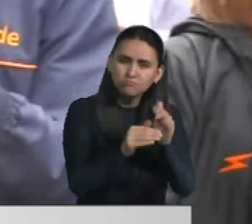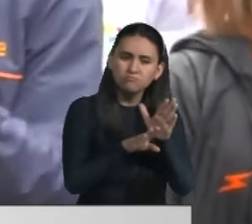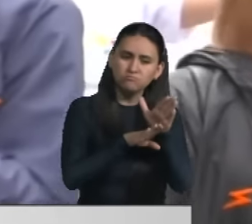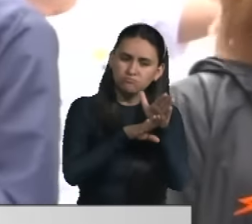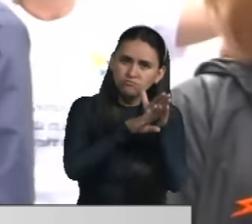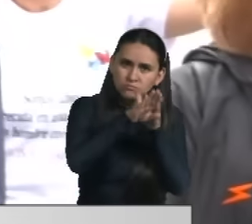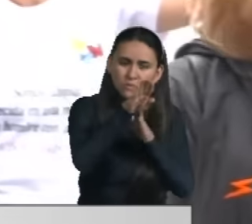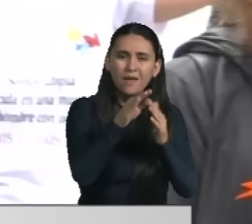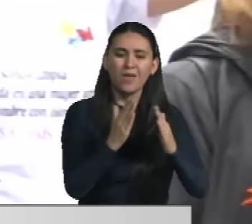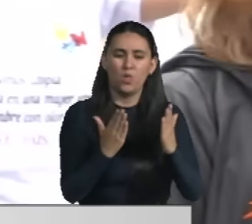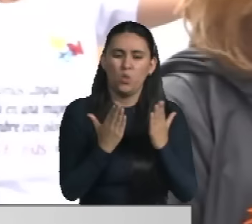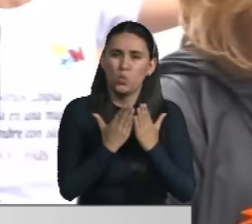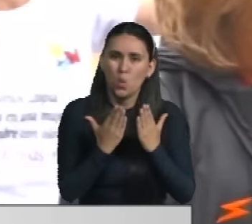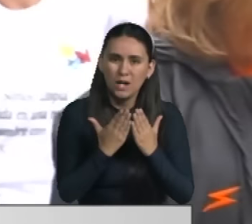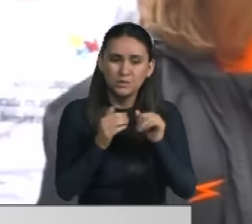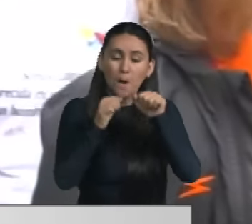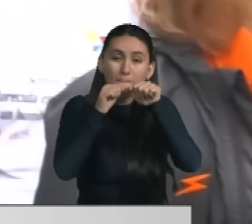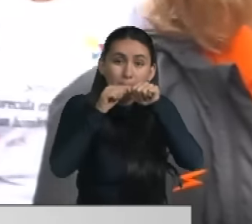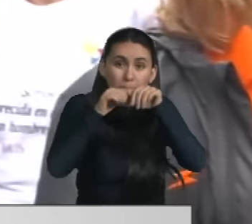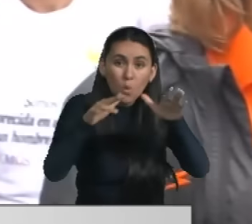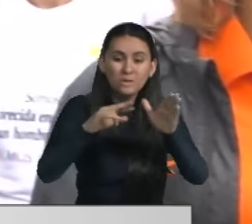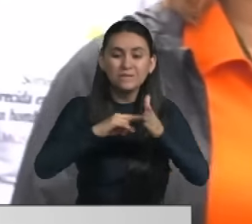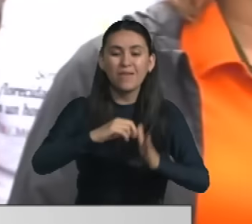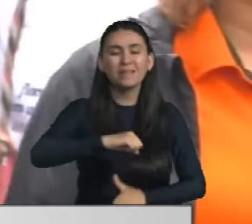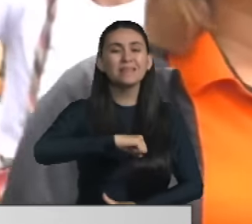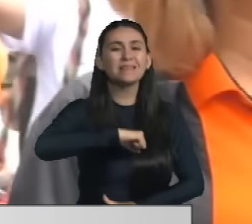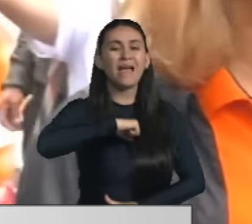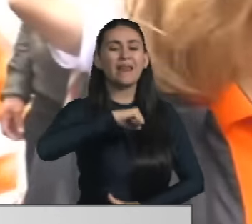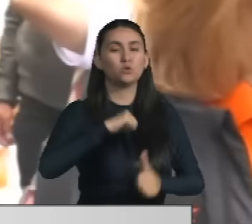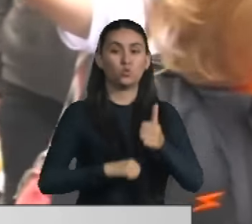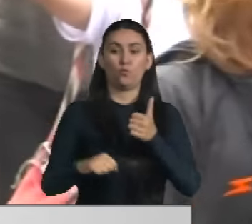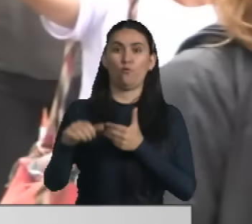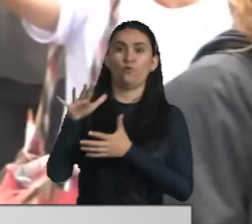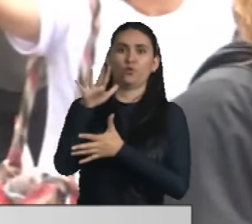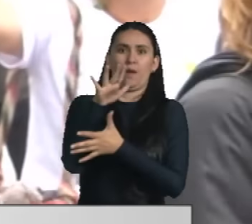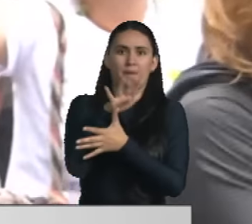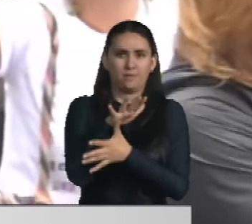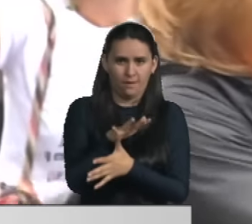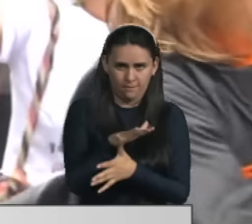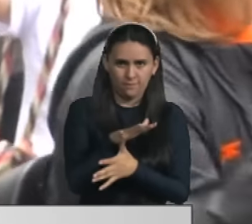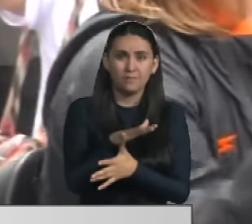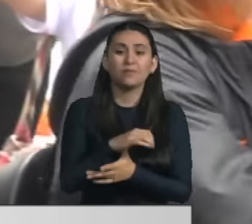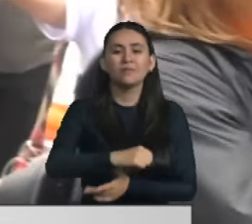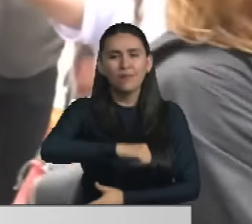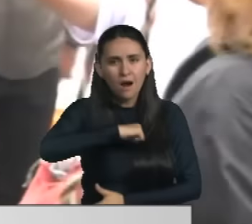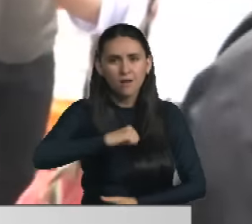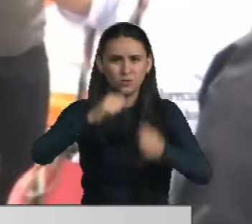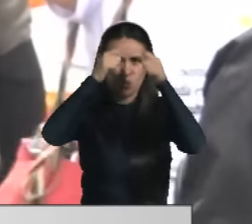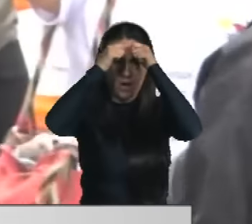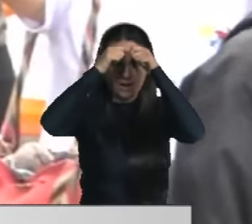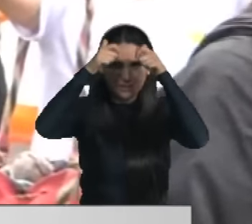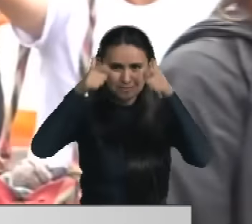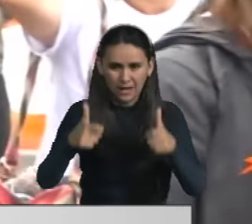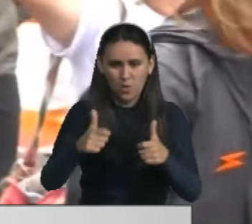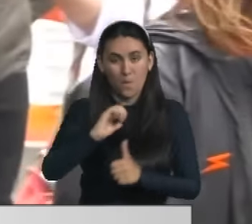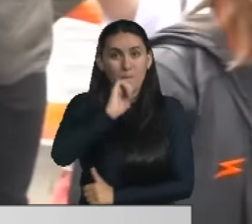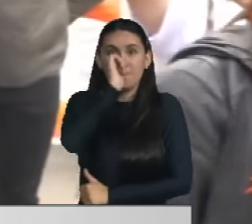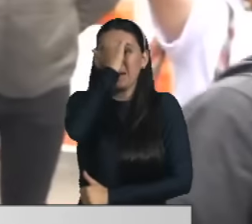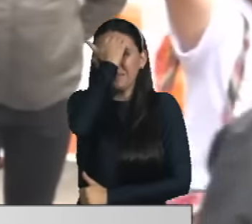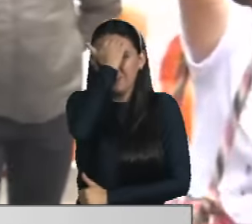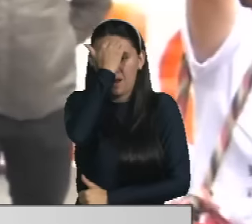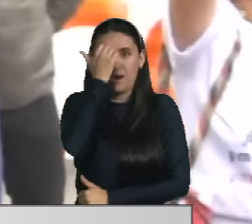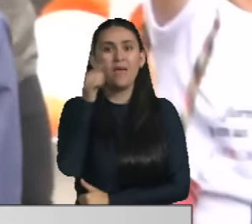convertir la educación hoy como derecho, convertirla en una educación estatutaria como derecho fundamental,